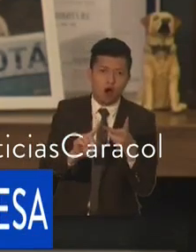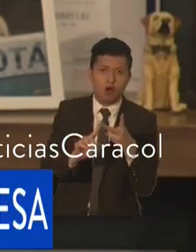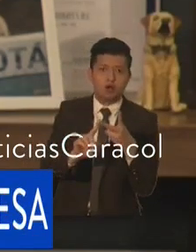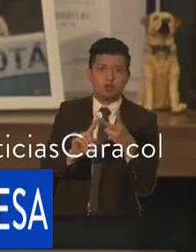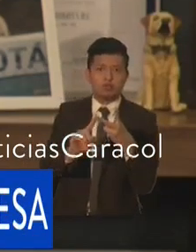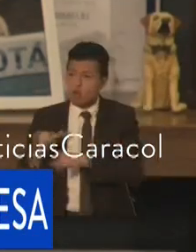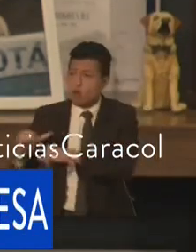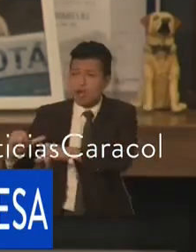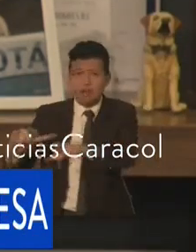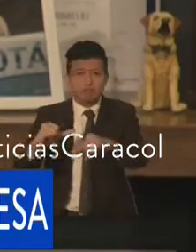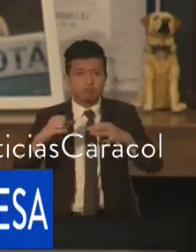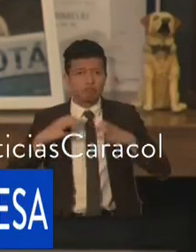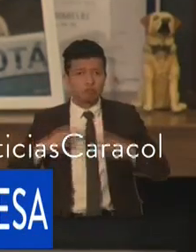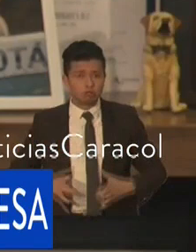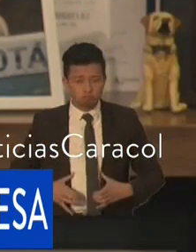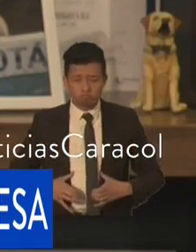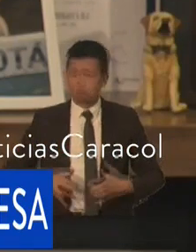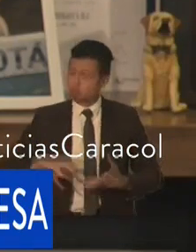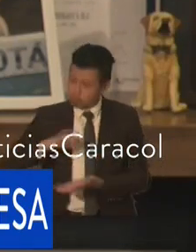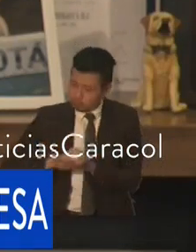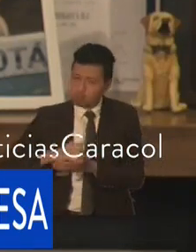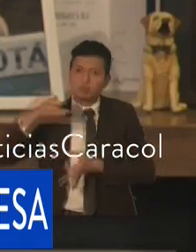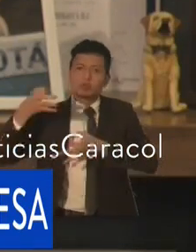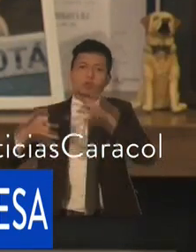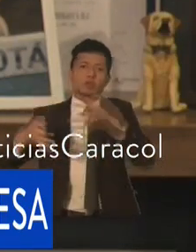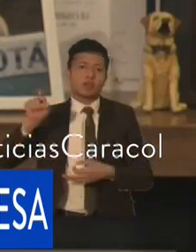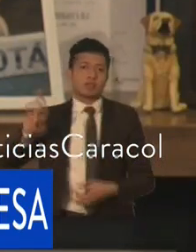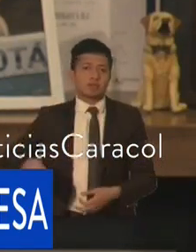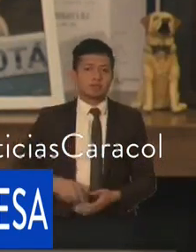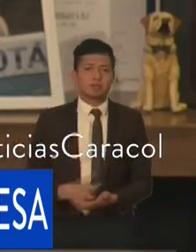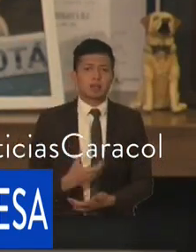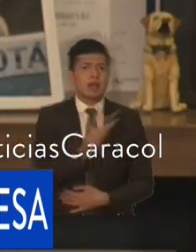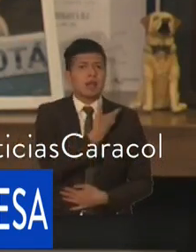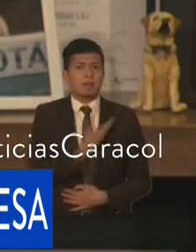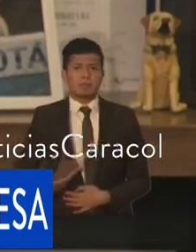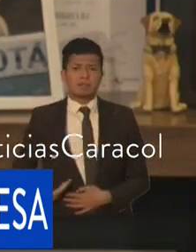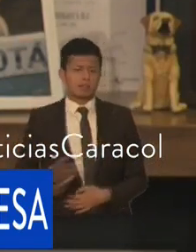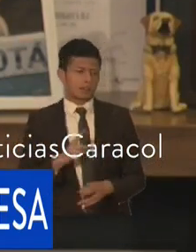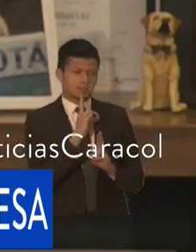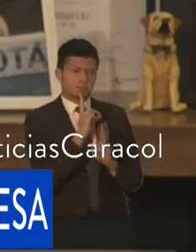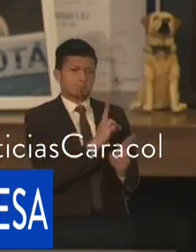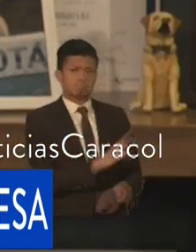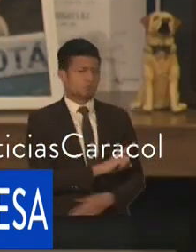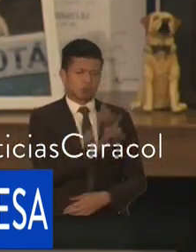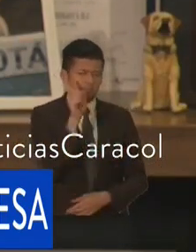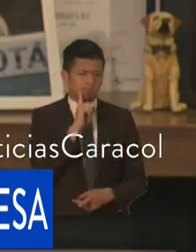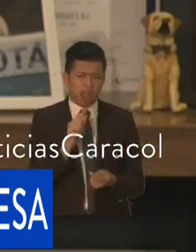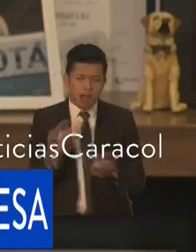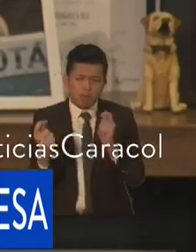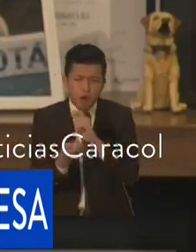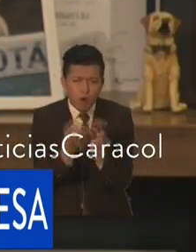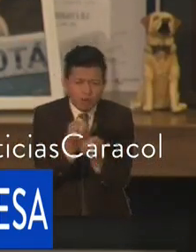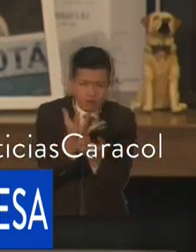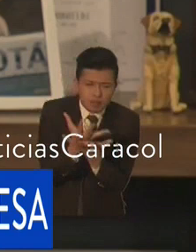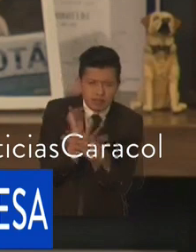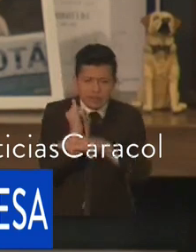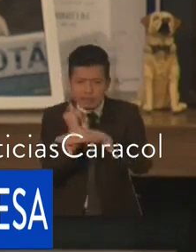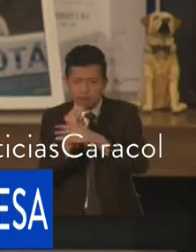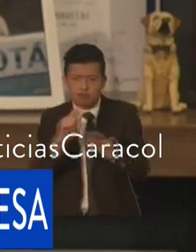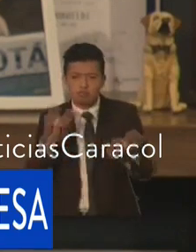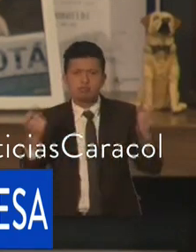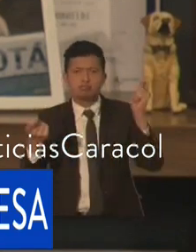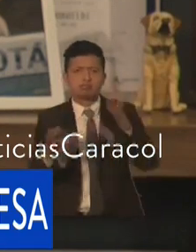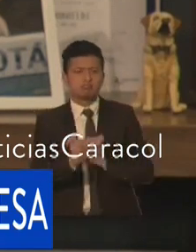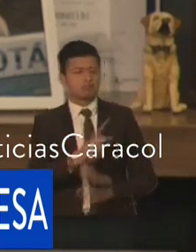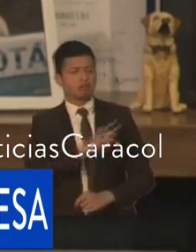militar. Señor presidente, me ha dicho que él descarta de plano esa reforma. Yo lo lamento mucho porque